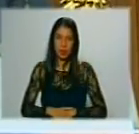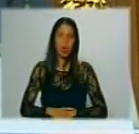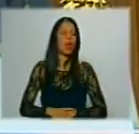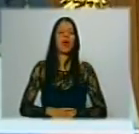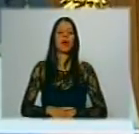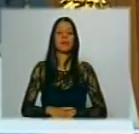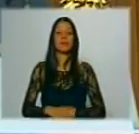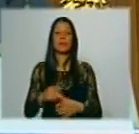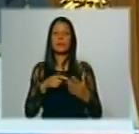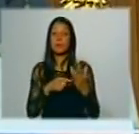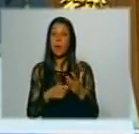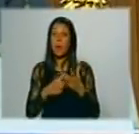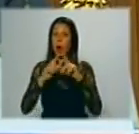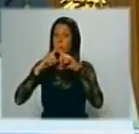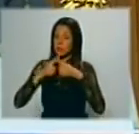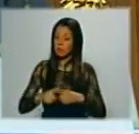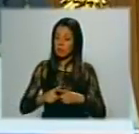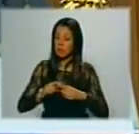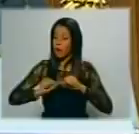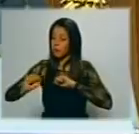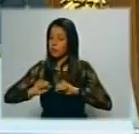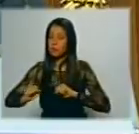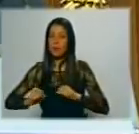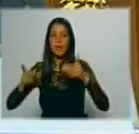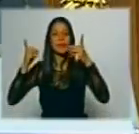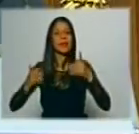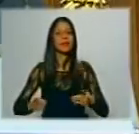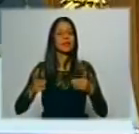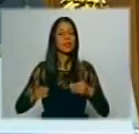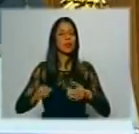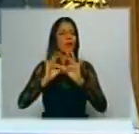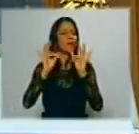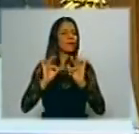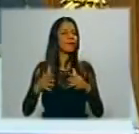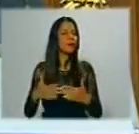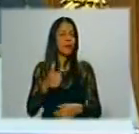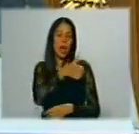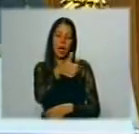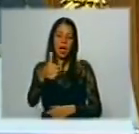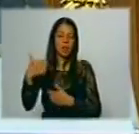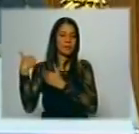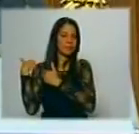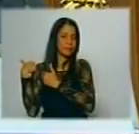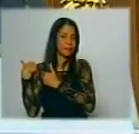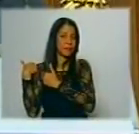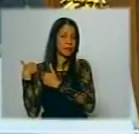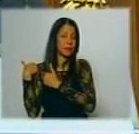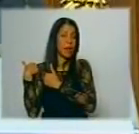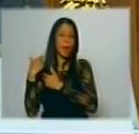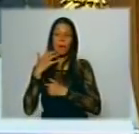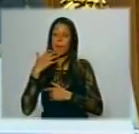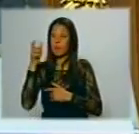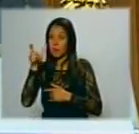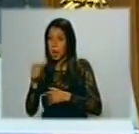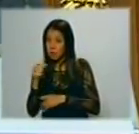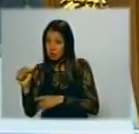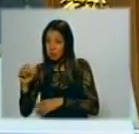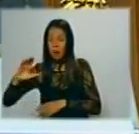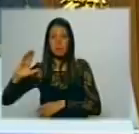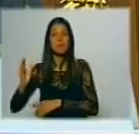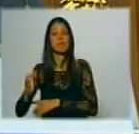Sustanciar, tramitar y decidir los procedimientos de su competencia y aplicar las medidas preventivas